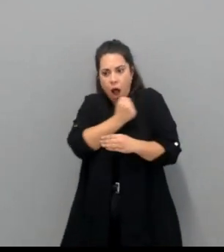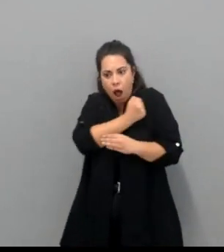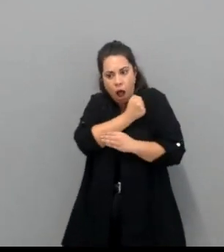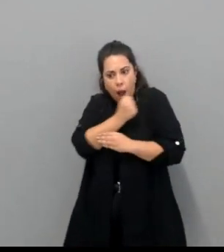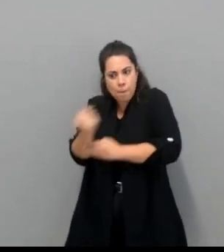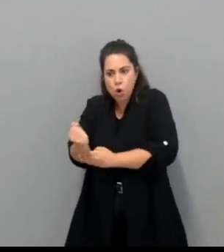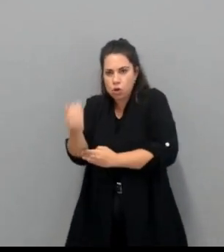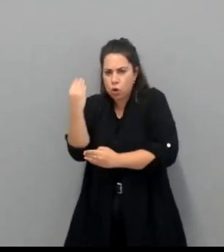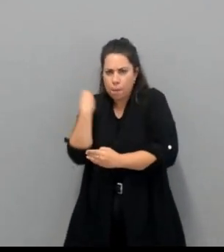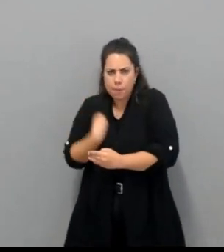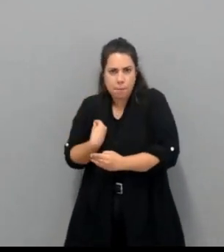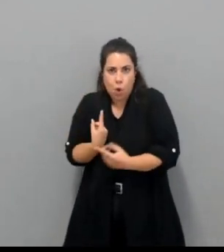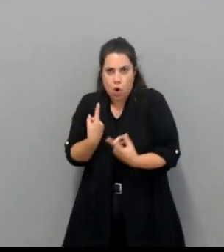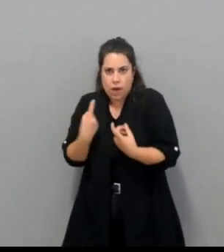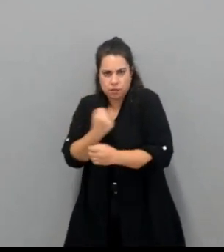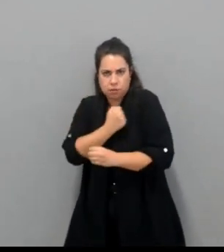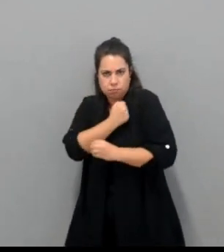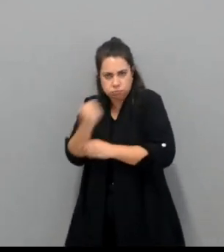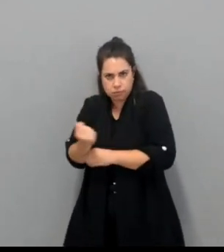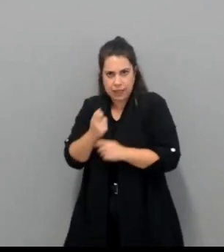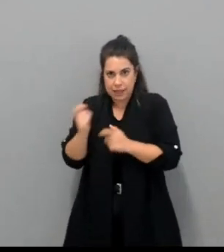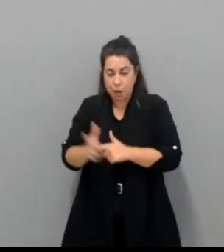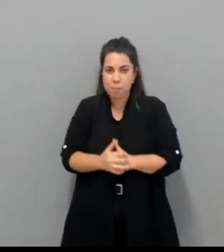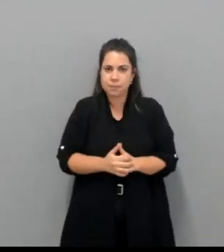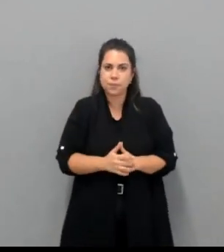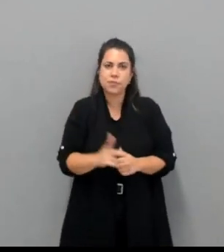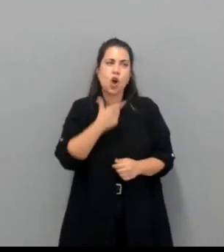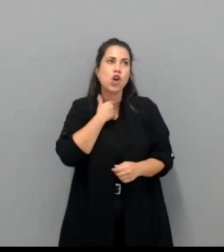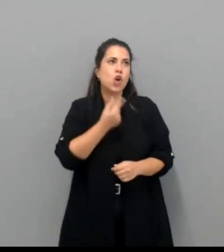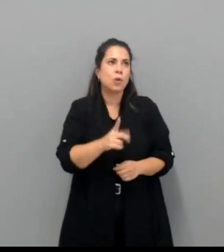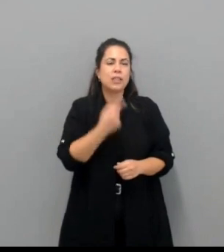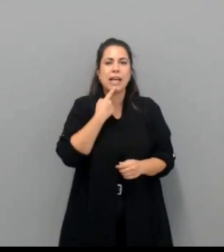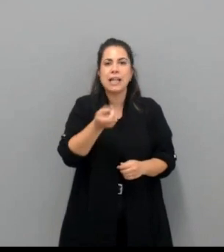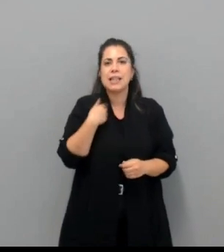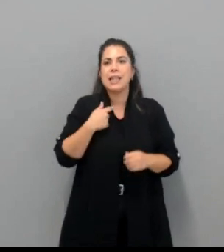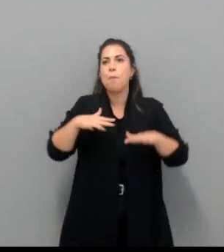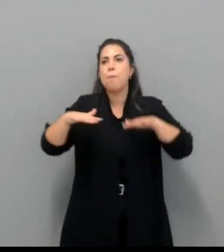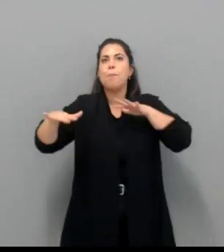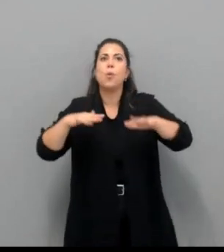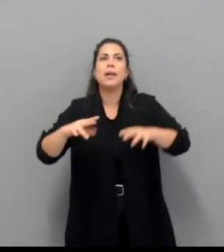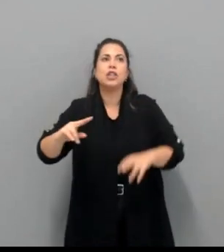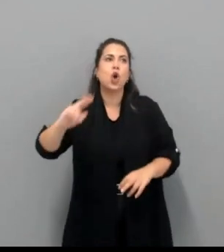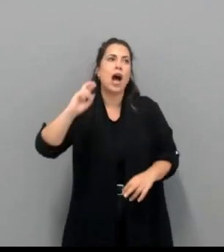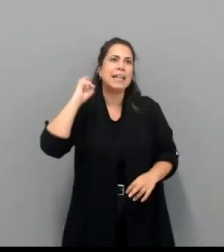que sea posible. No me gusta decir que el movimiento ASPACE